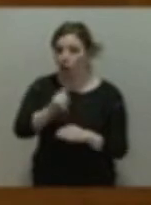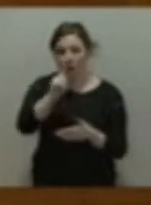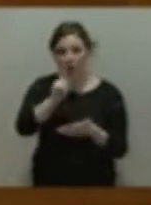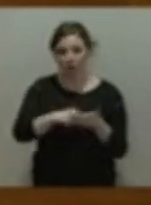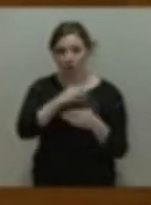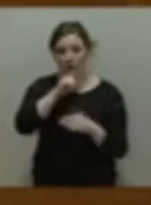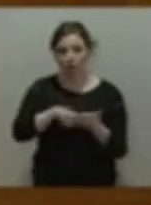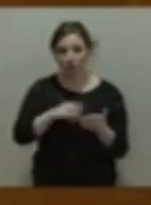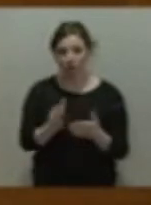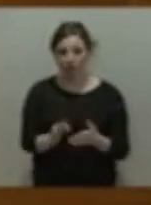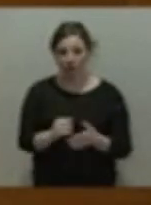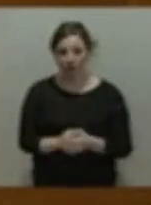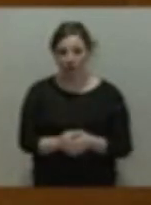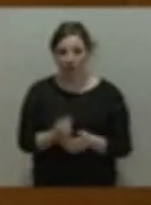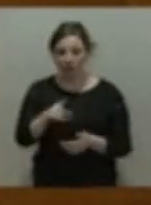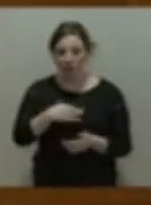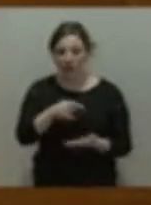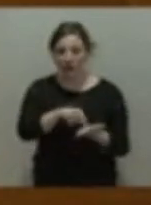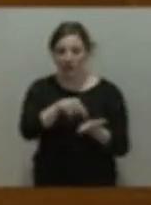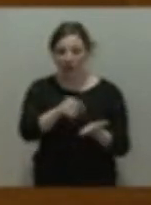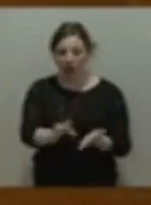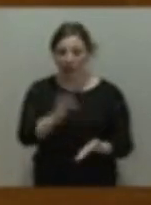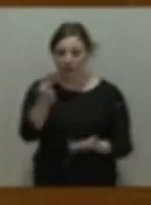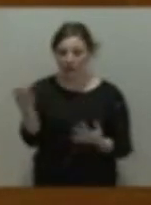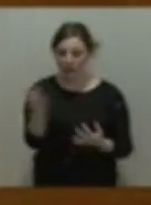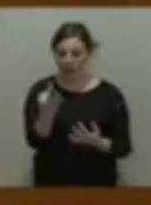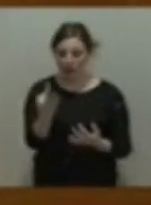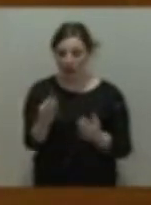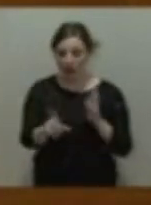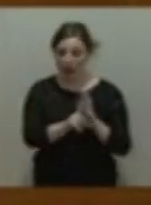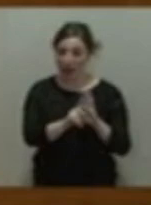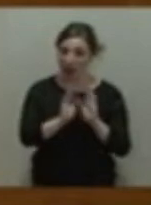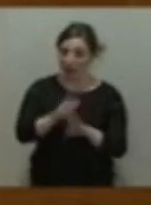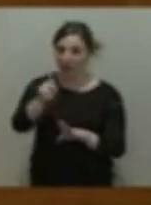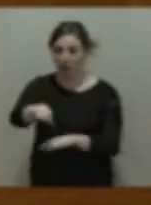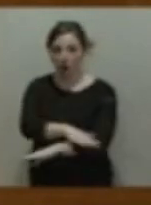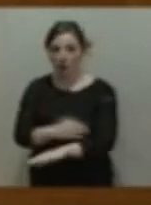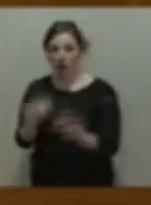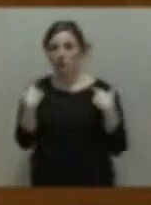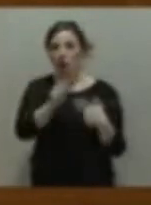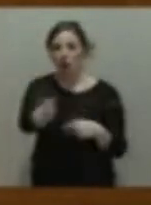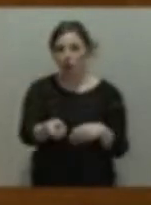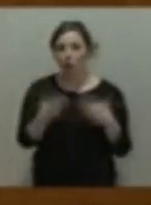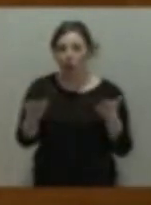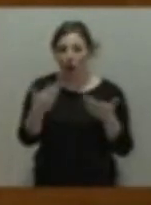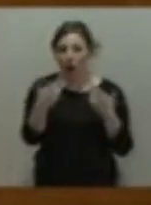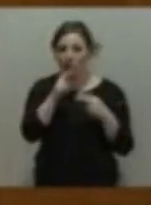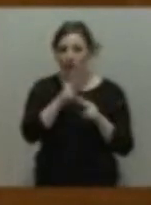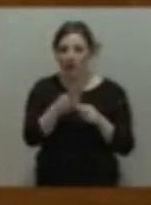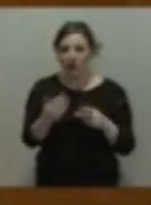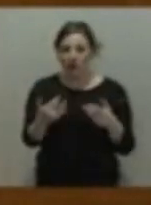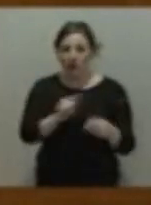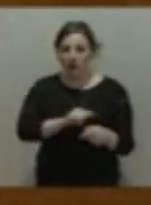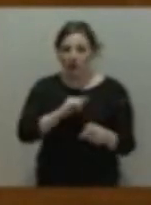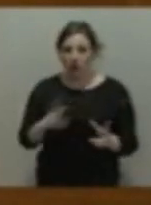arrendamiento. Y se les podía exigir, además de la legal, otro tipo de responsabilidad al Gobierno. Una responsabilidad podríamos llamar de ética